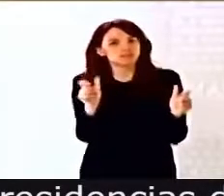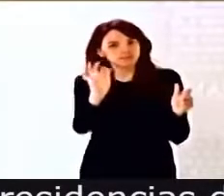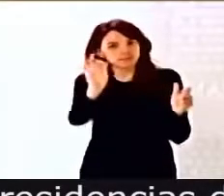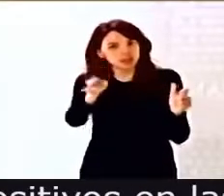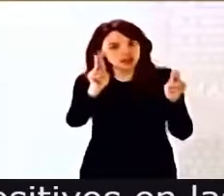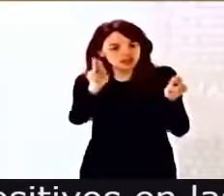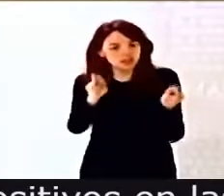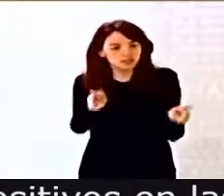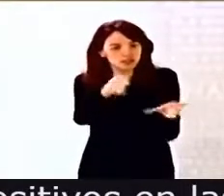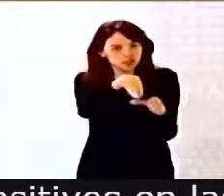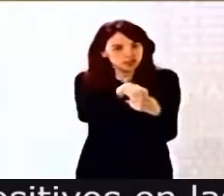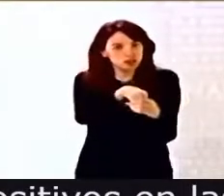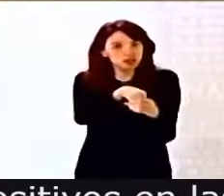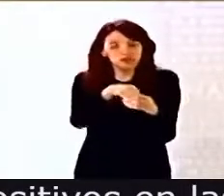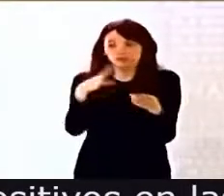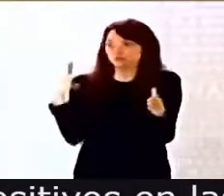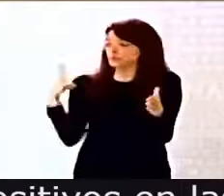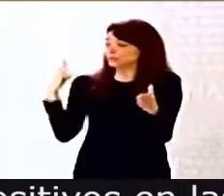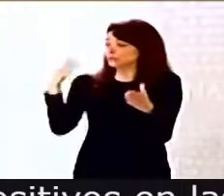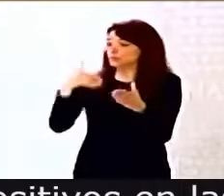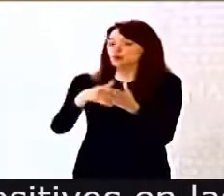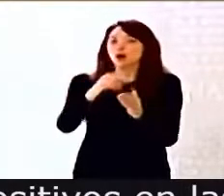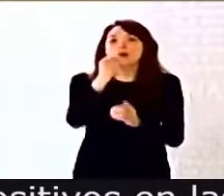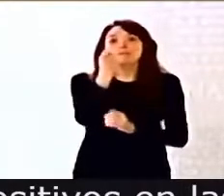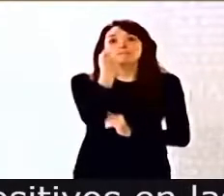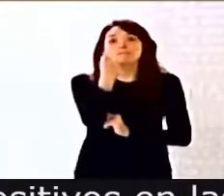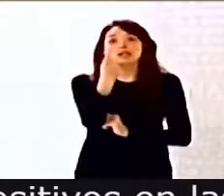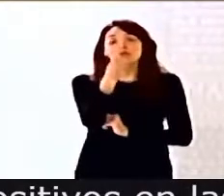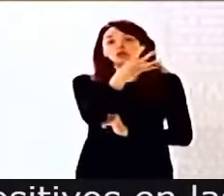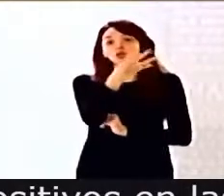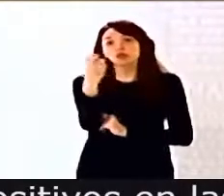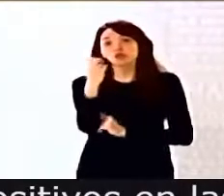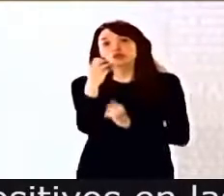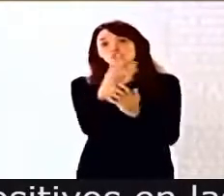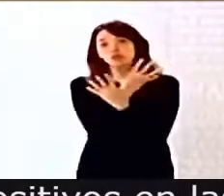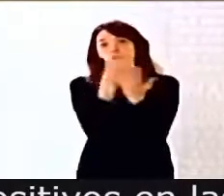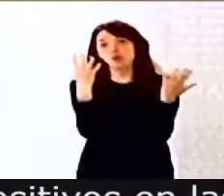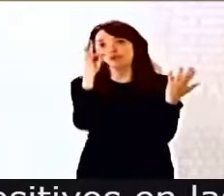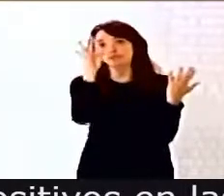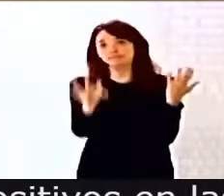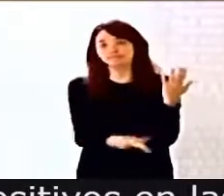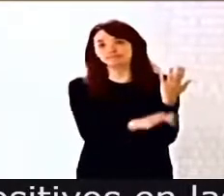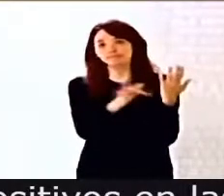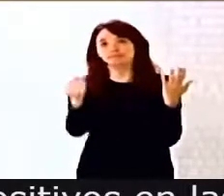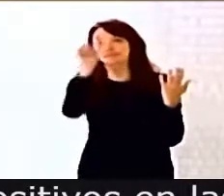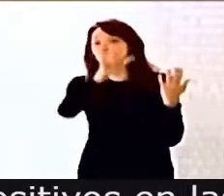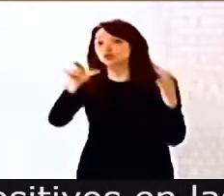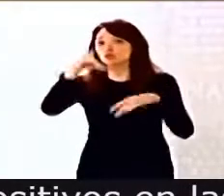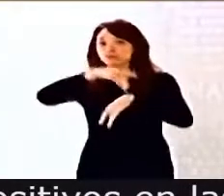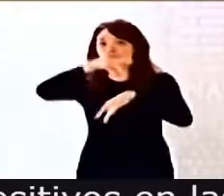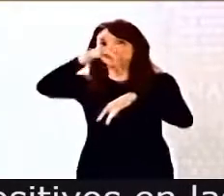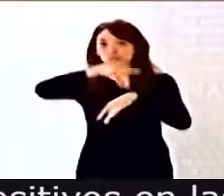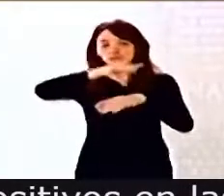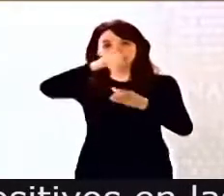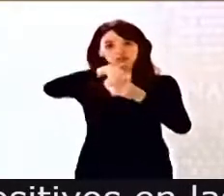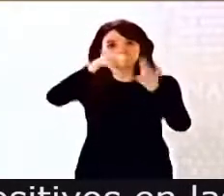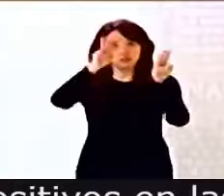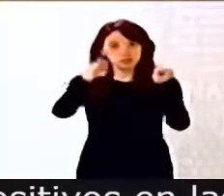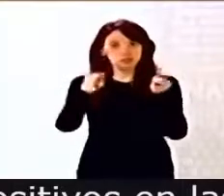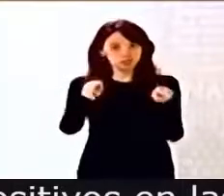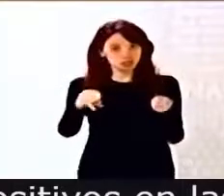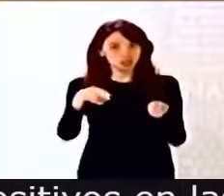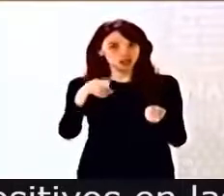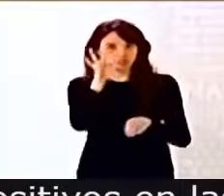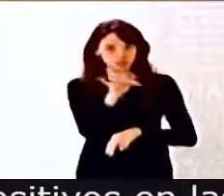que en el total del periodo han sido 1.419 los casos positivos que tenemos en nuestras residencias